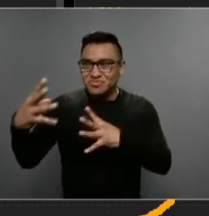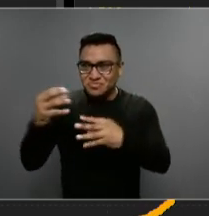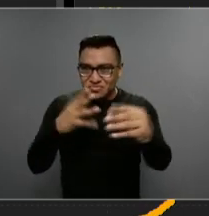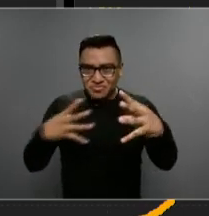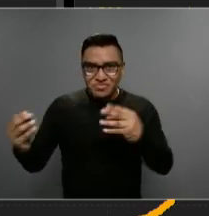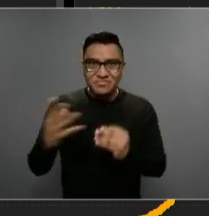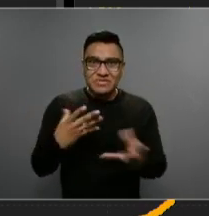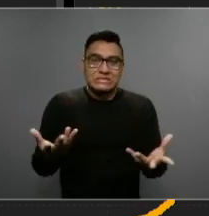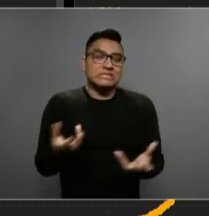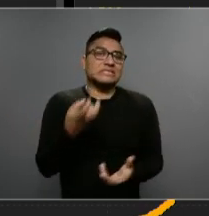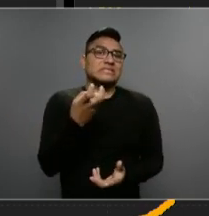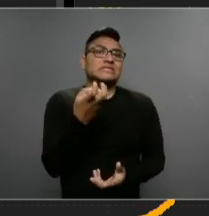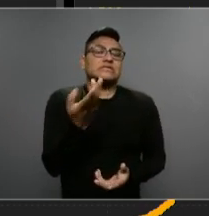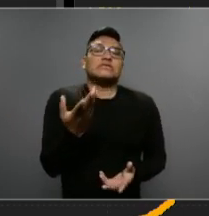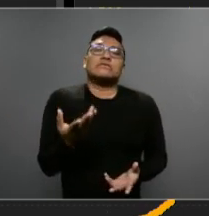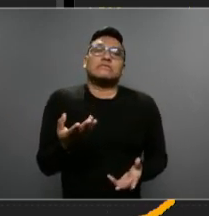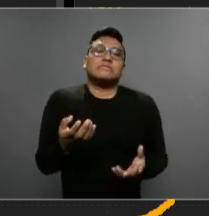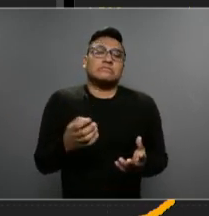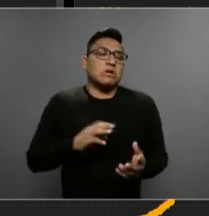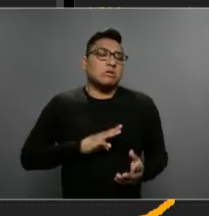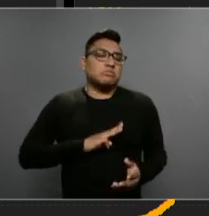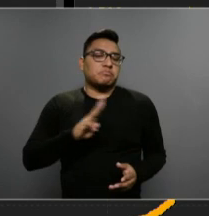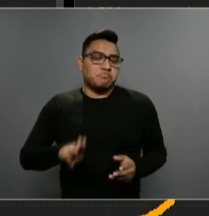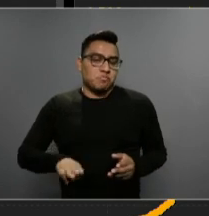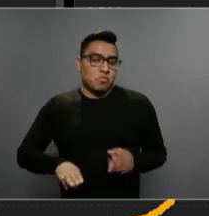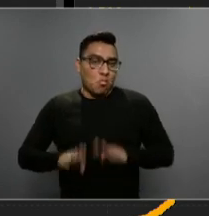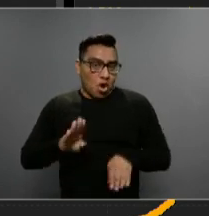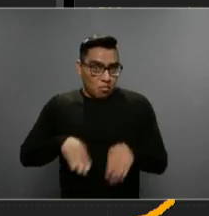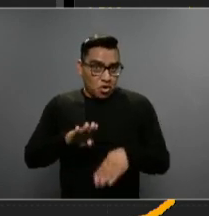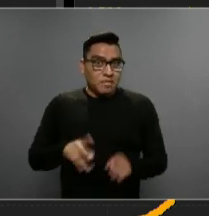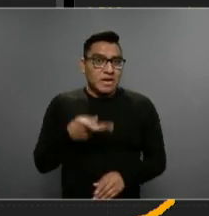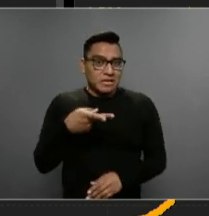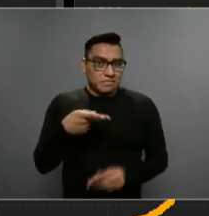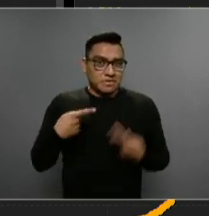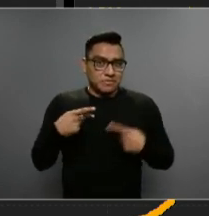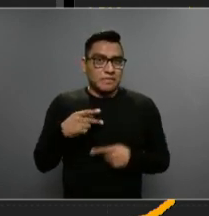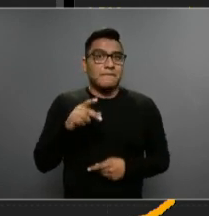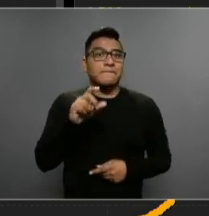¿Cuántos muertos hay?